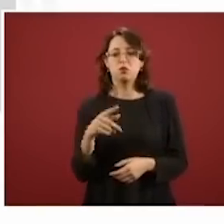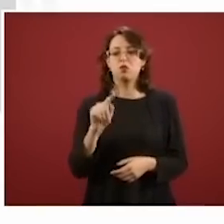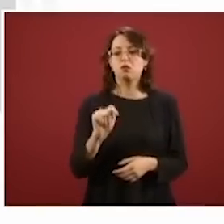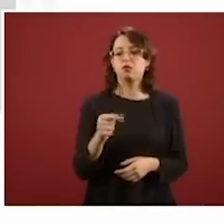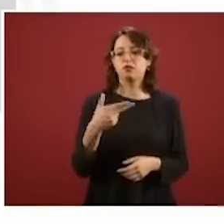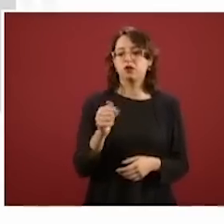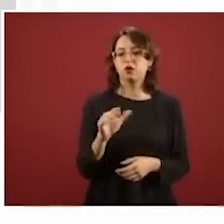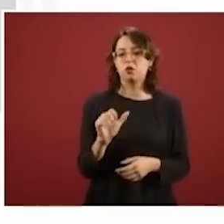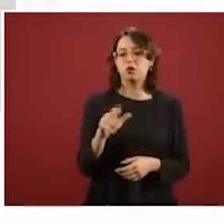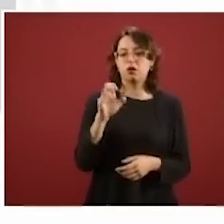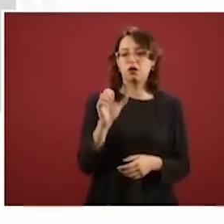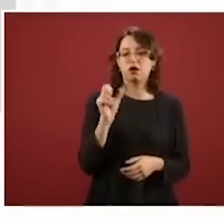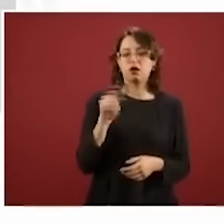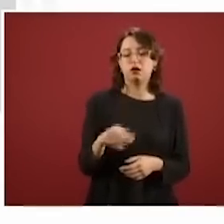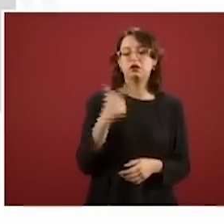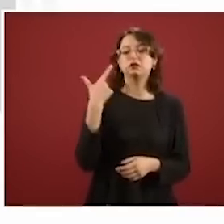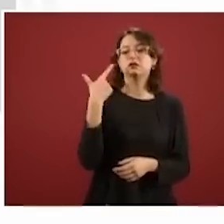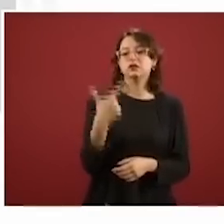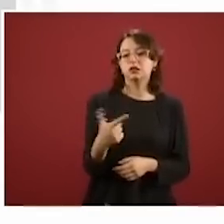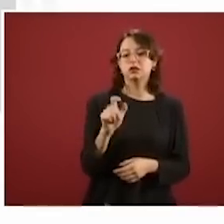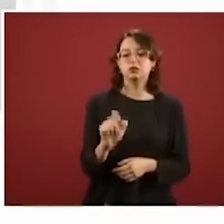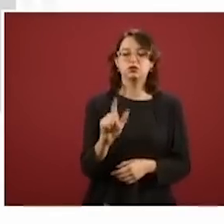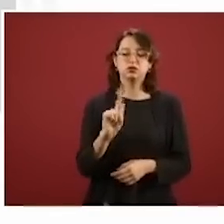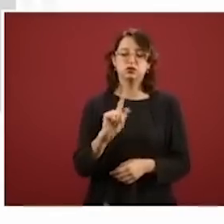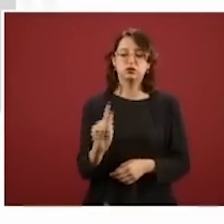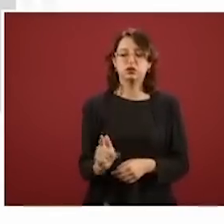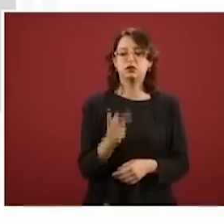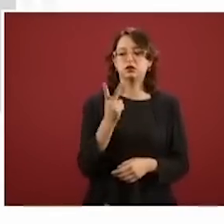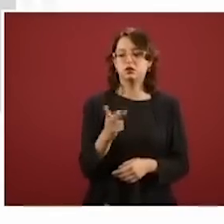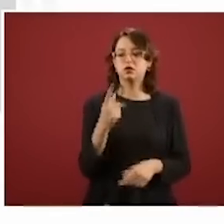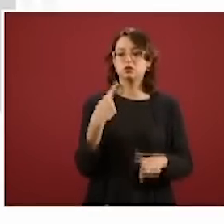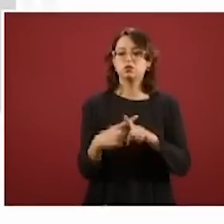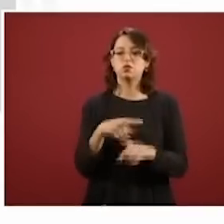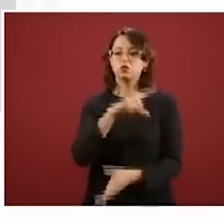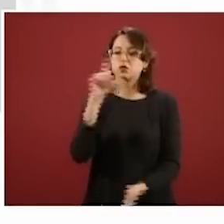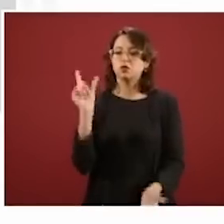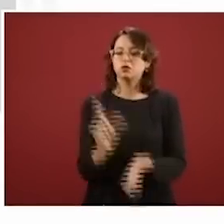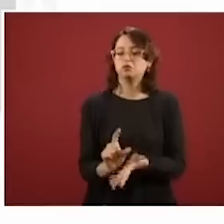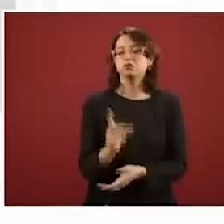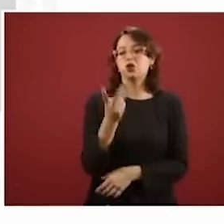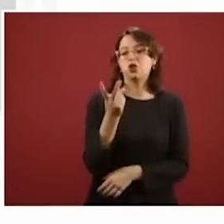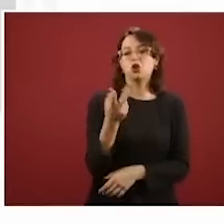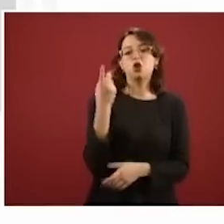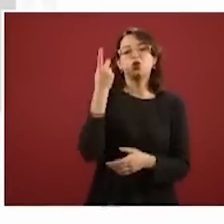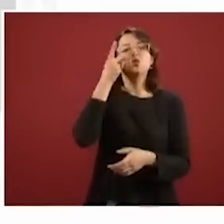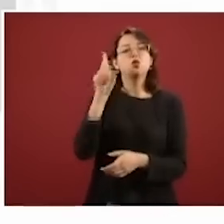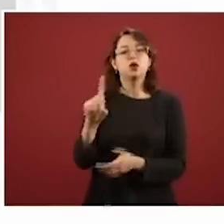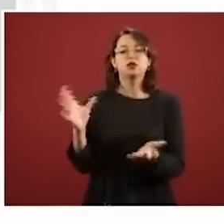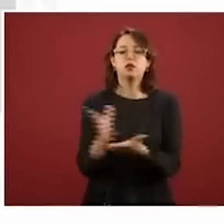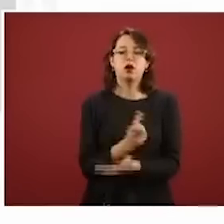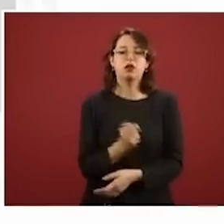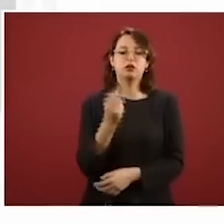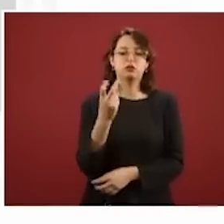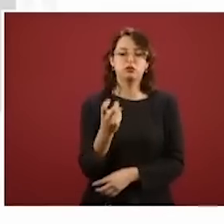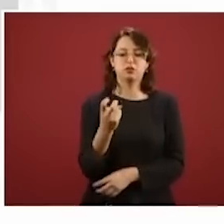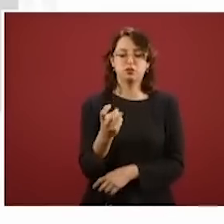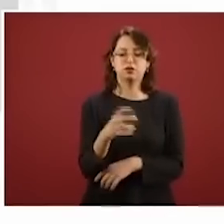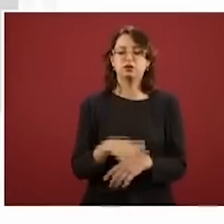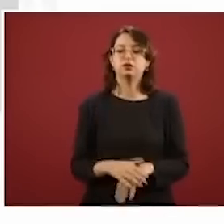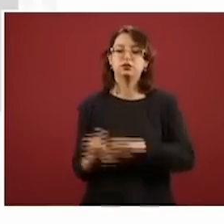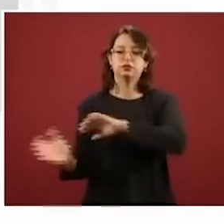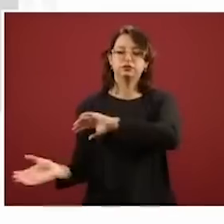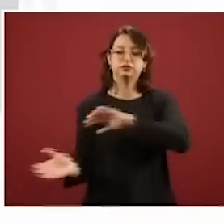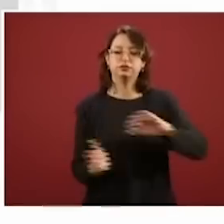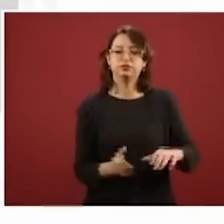Mihuatlán, Puebla, que lo tiene a 7 pesos 32 centavos por litro, con un margen de 2 pesos 2 centavos. Para